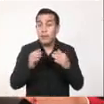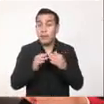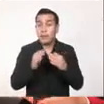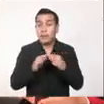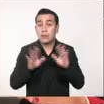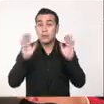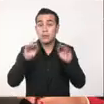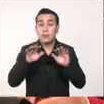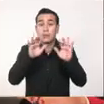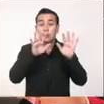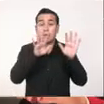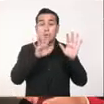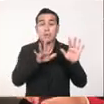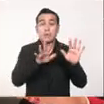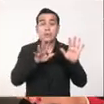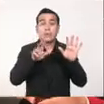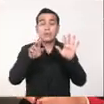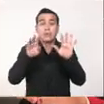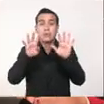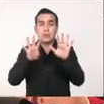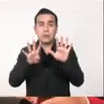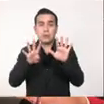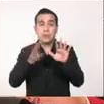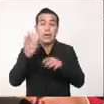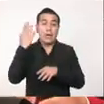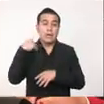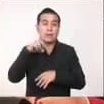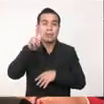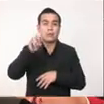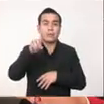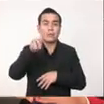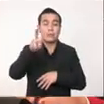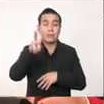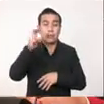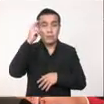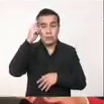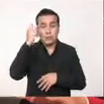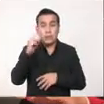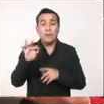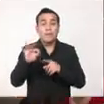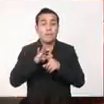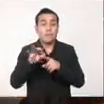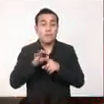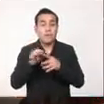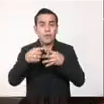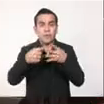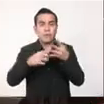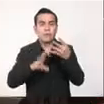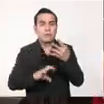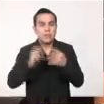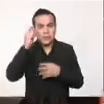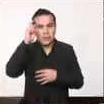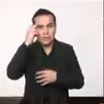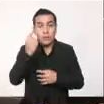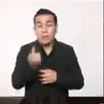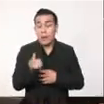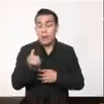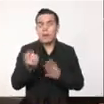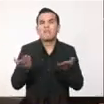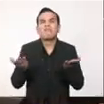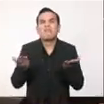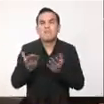sentencia 19/2012 habla del funcionario constitucional y da los requisitos para que ese